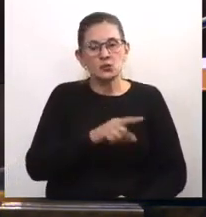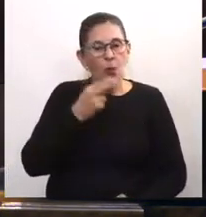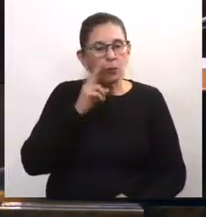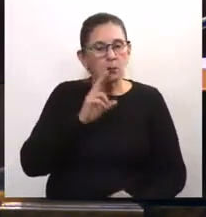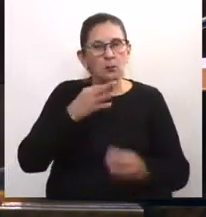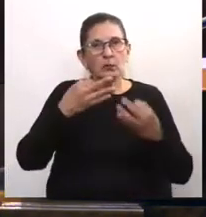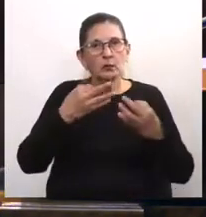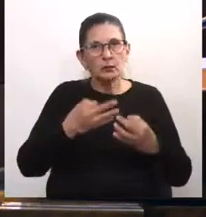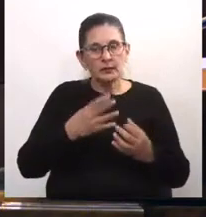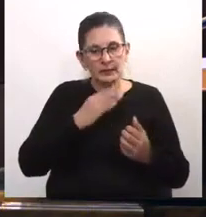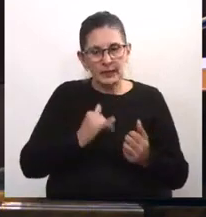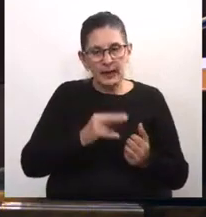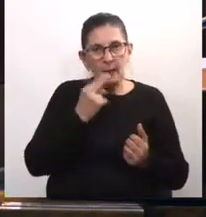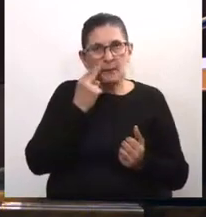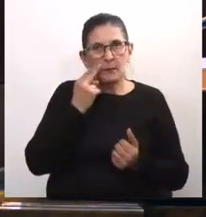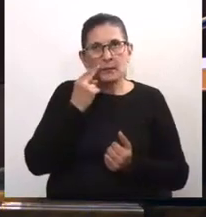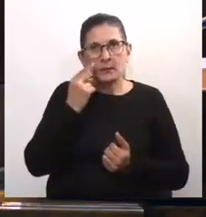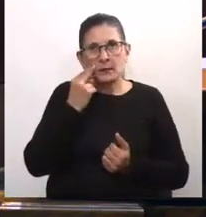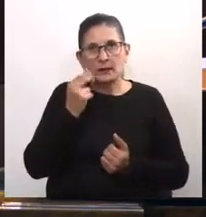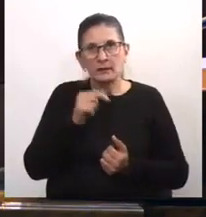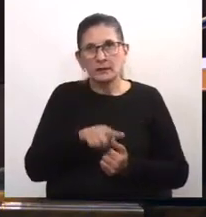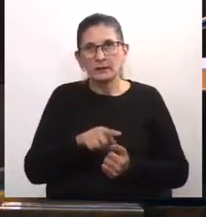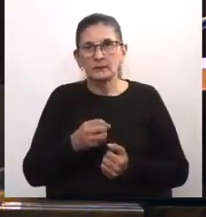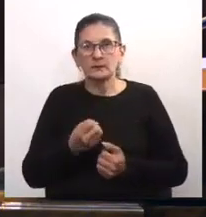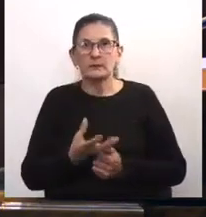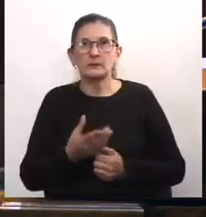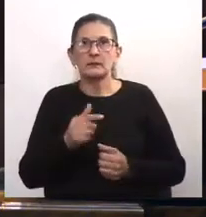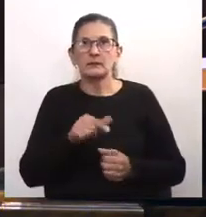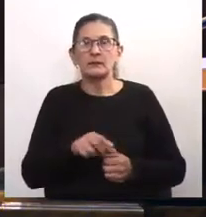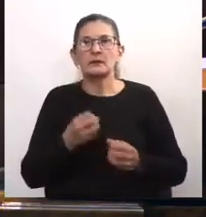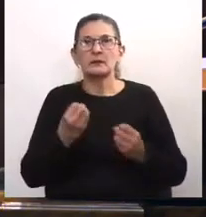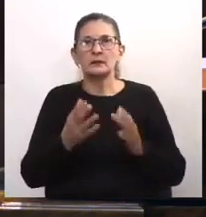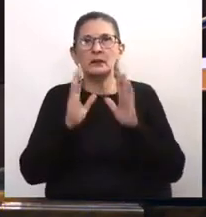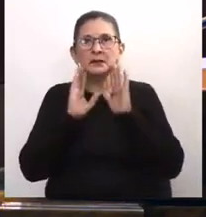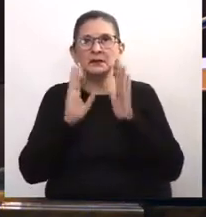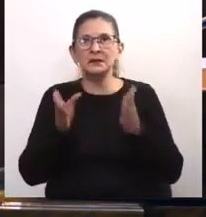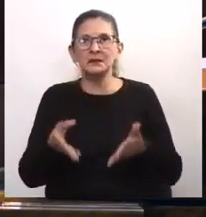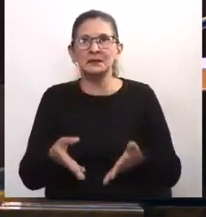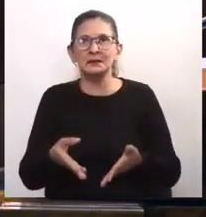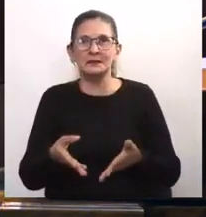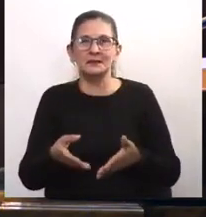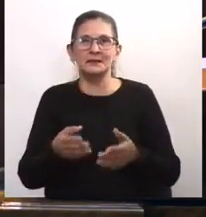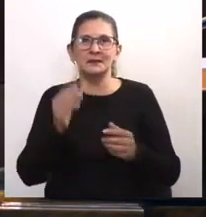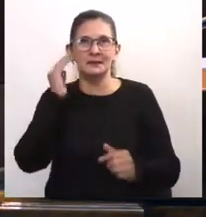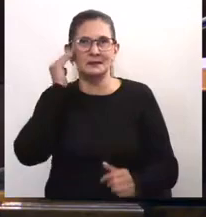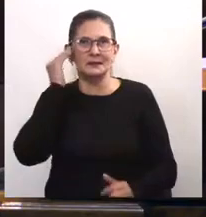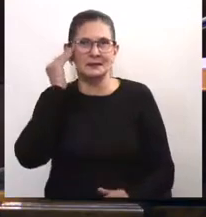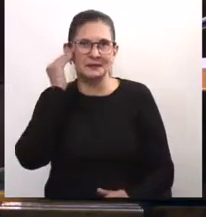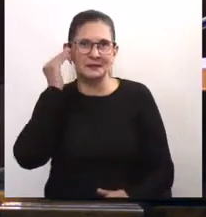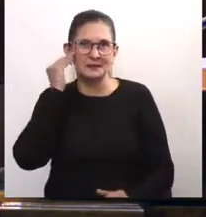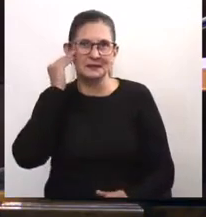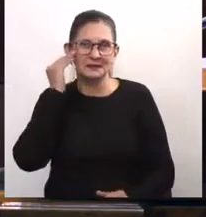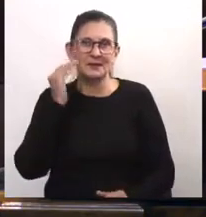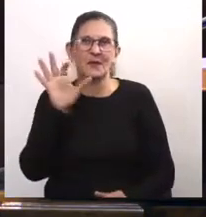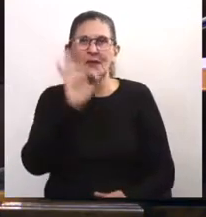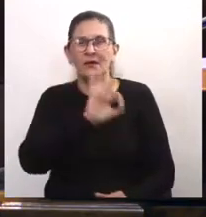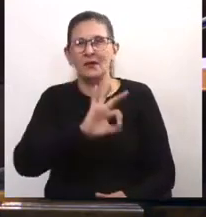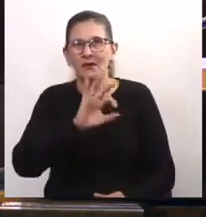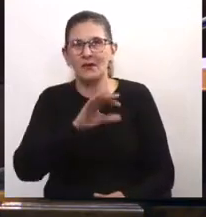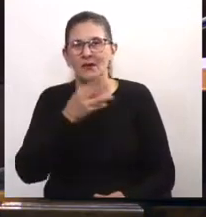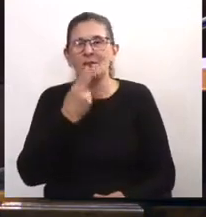juicio se encuentre afectada como consecuencia de una descompensación patológica, psiquiátrica o por el consumo